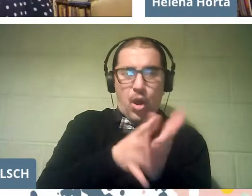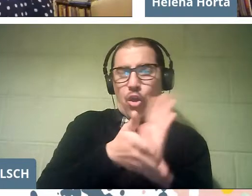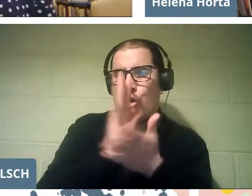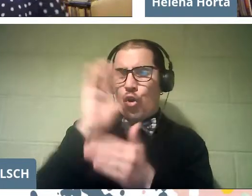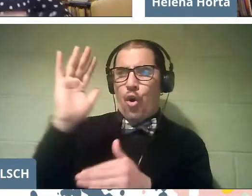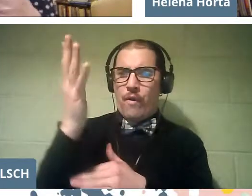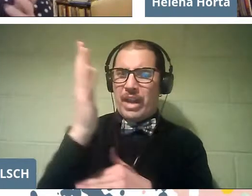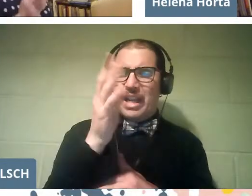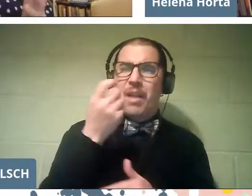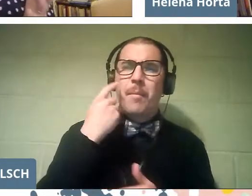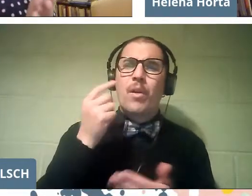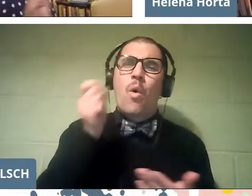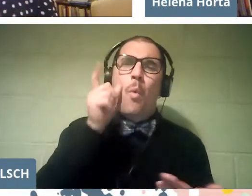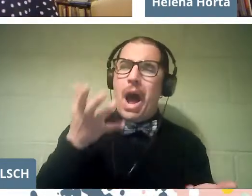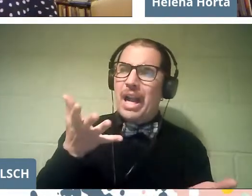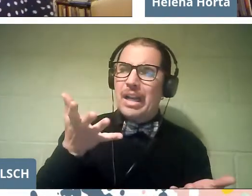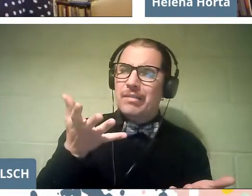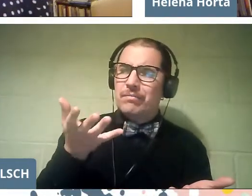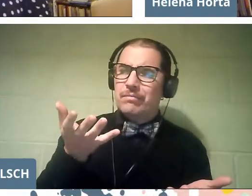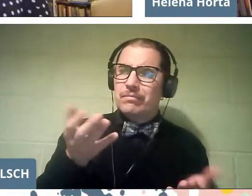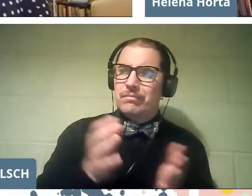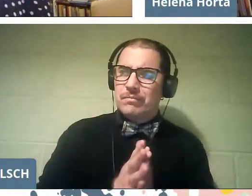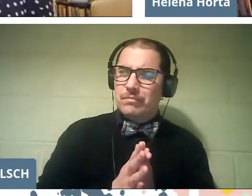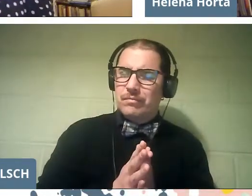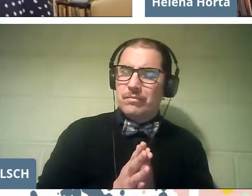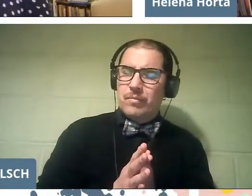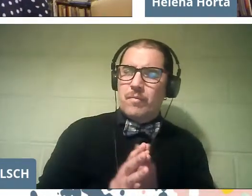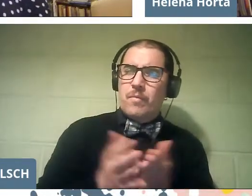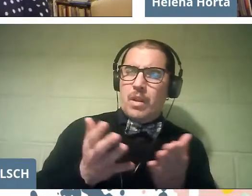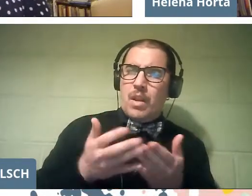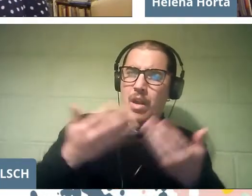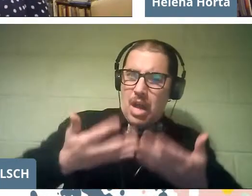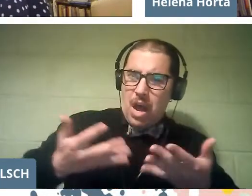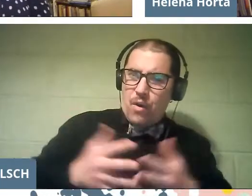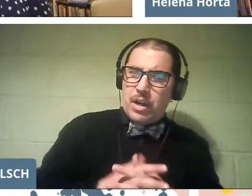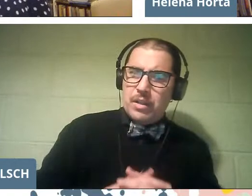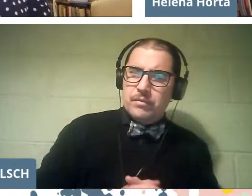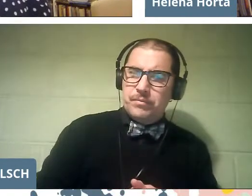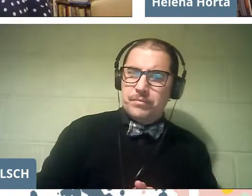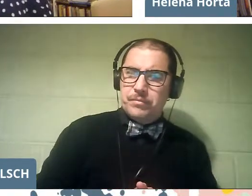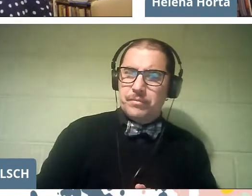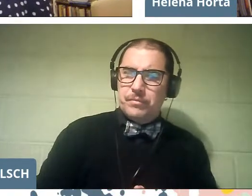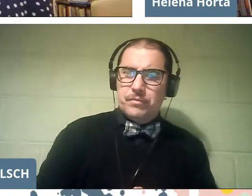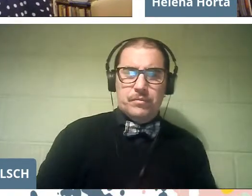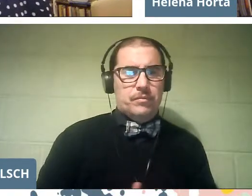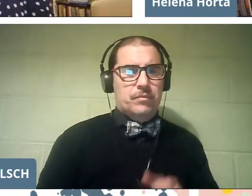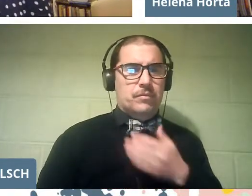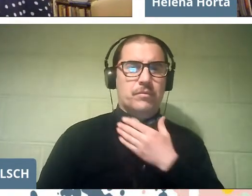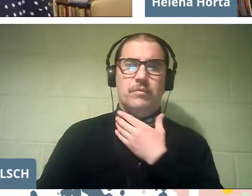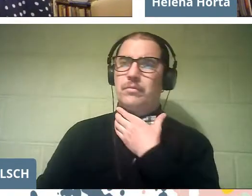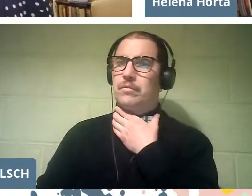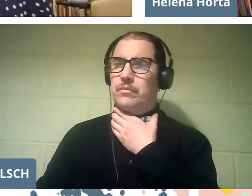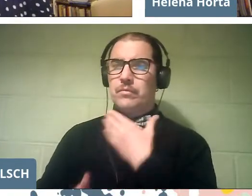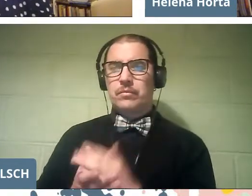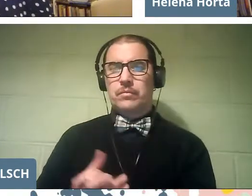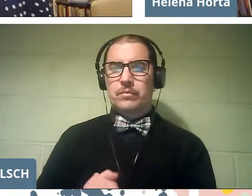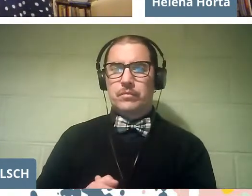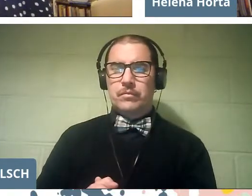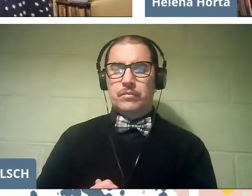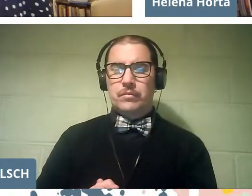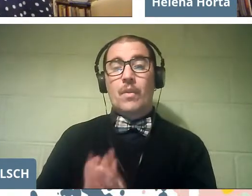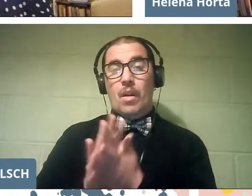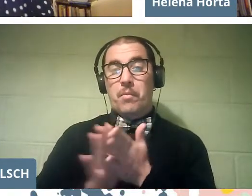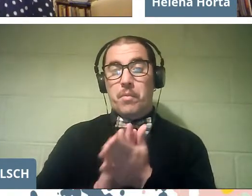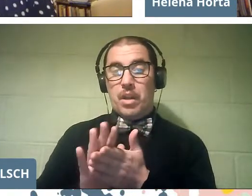pero digamos, ¿conoces tú algo que hoy esté al alcance nuestro? Sí. Por